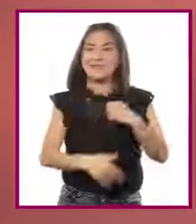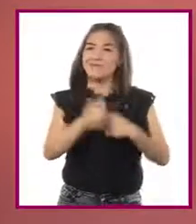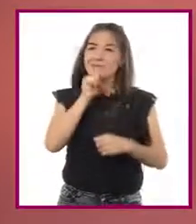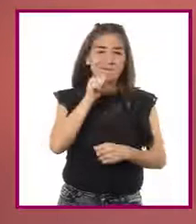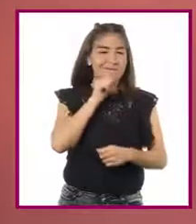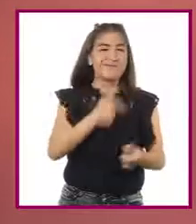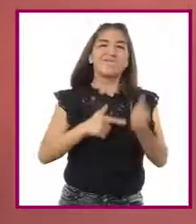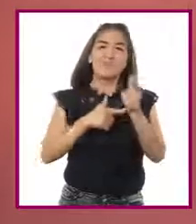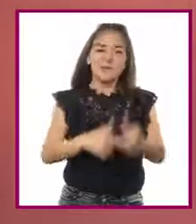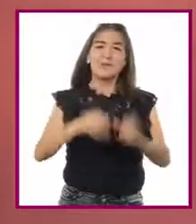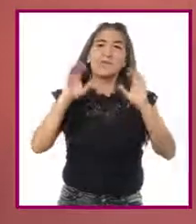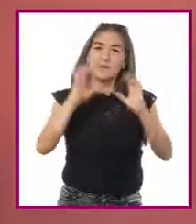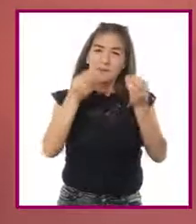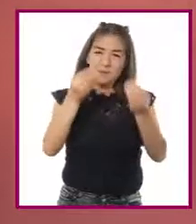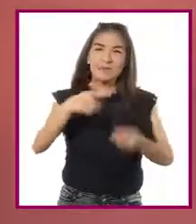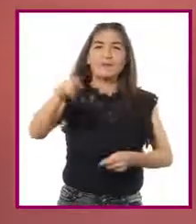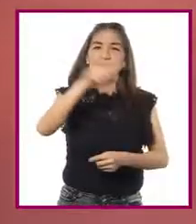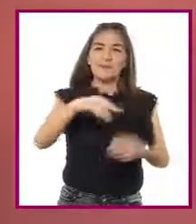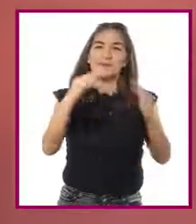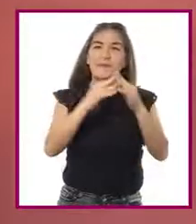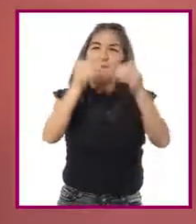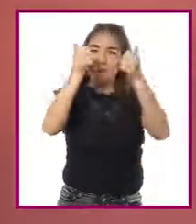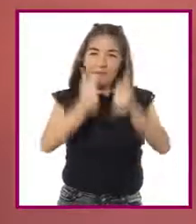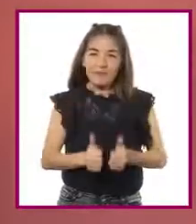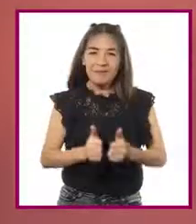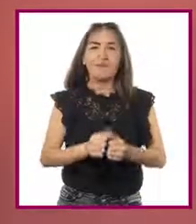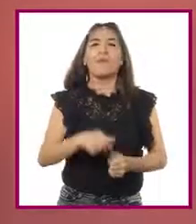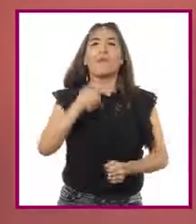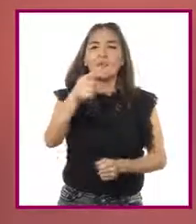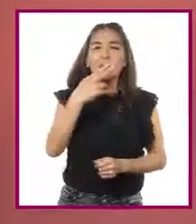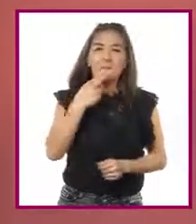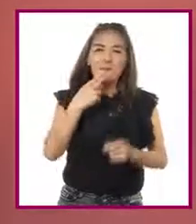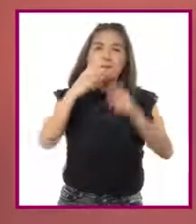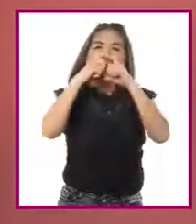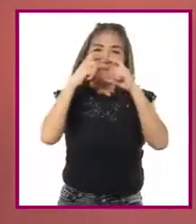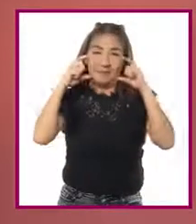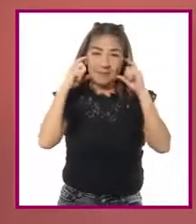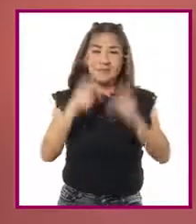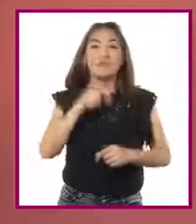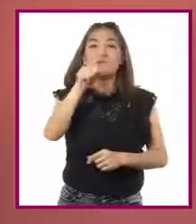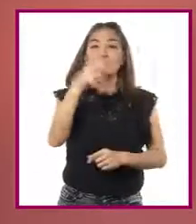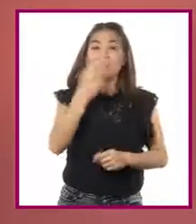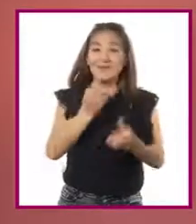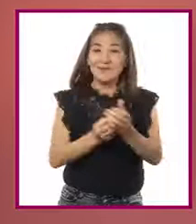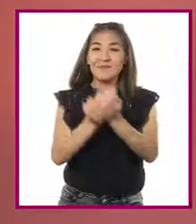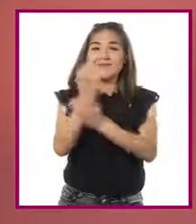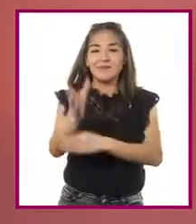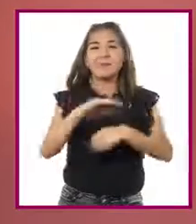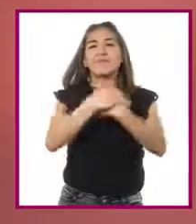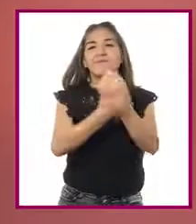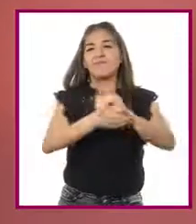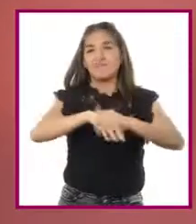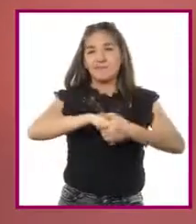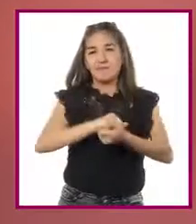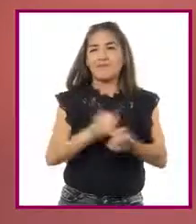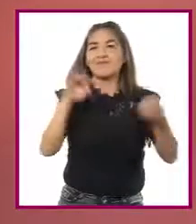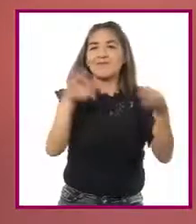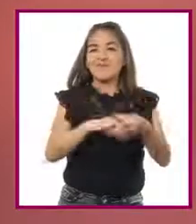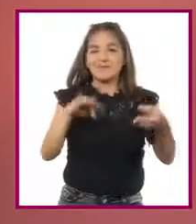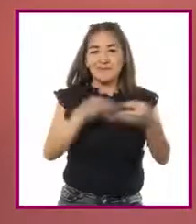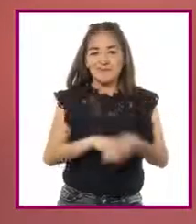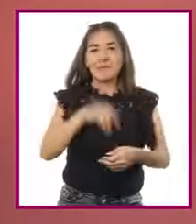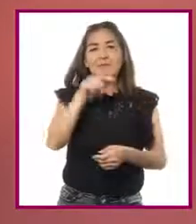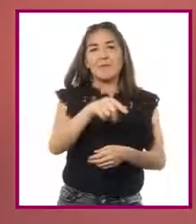mucho. Quédense en casa en la medida de lo posible. Utilicen cubrebocas y si es necesario salir, lávense las manos frecuentemente